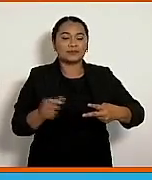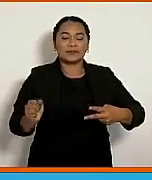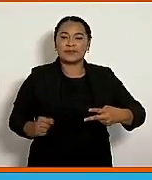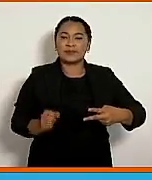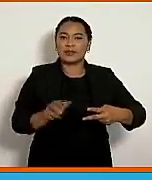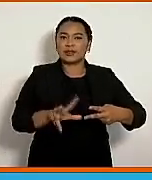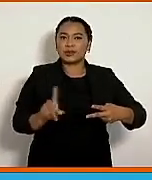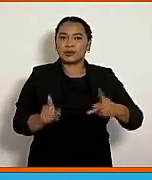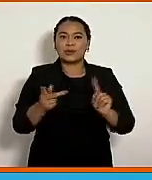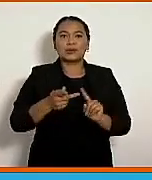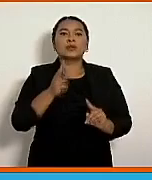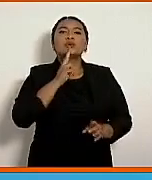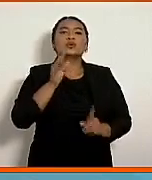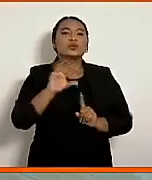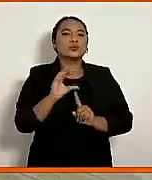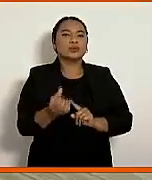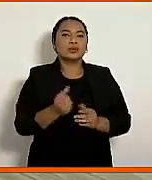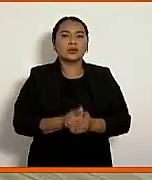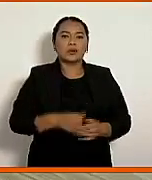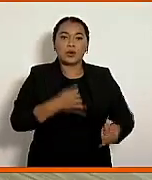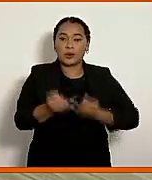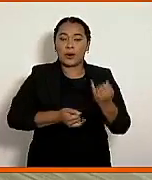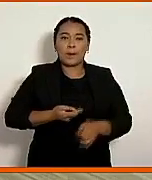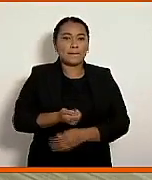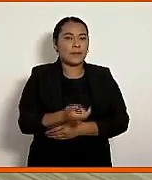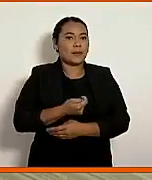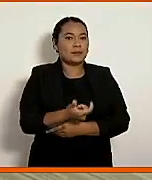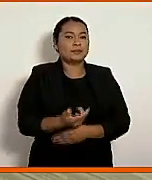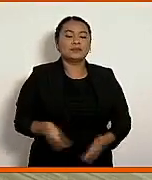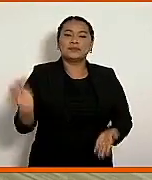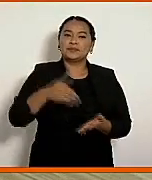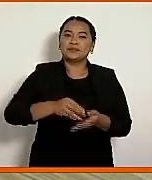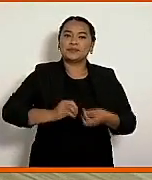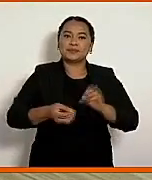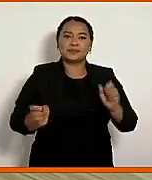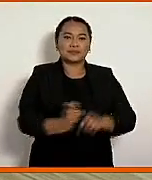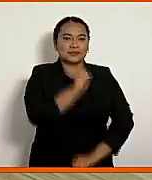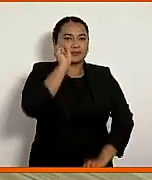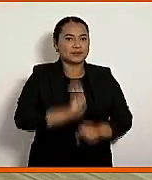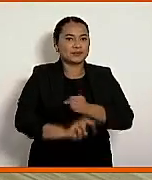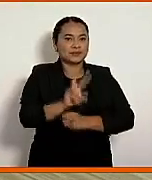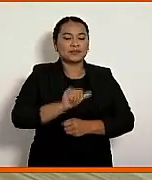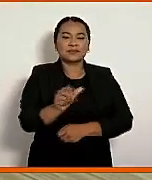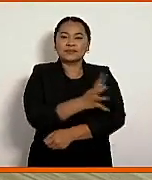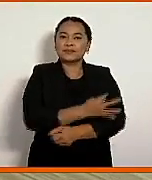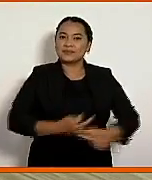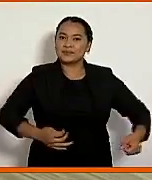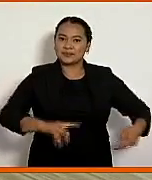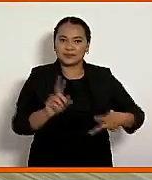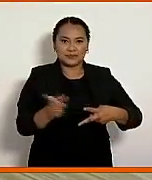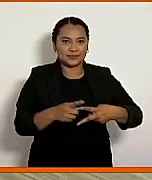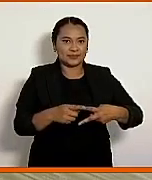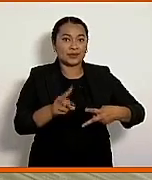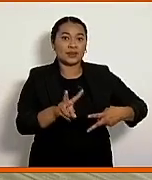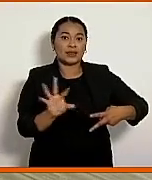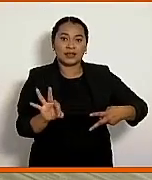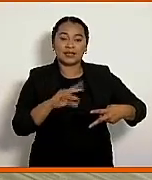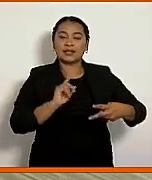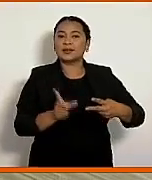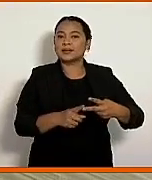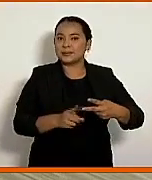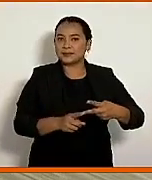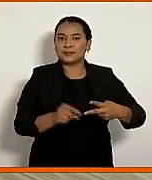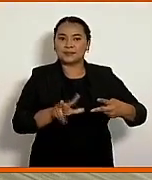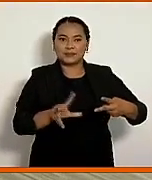afortunado, 31, con su catrachada, maule. Los números ganadores para premiados en esta tarde son posición 1, 29, posición